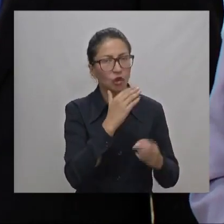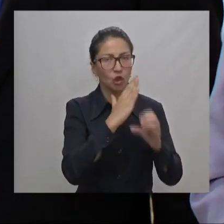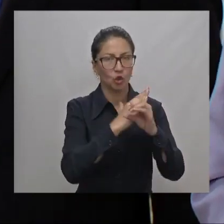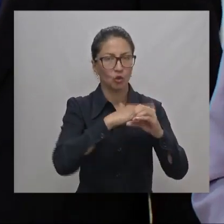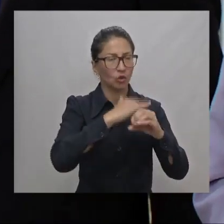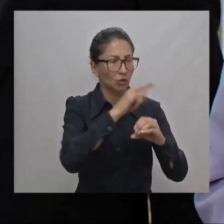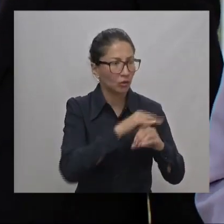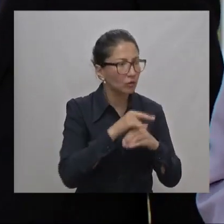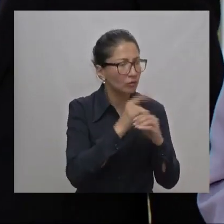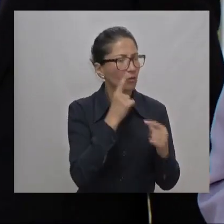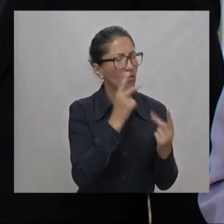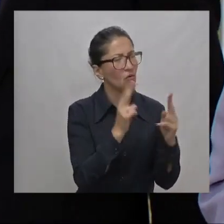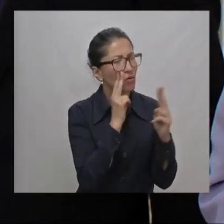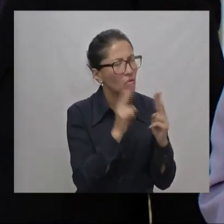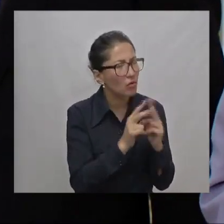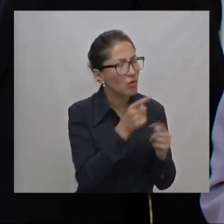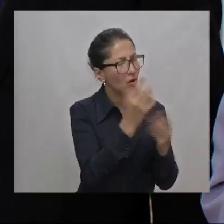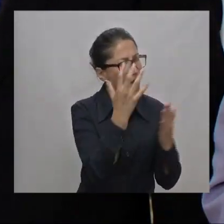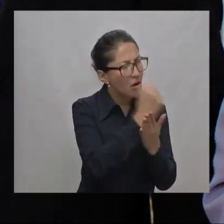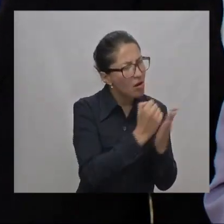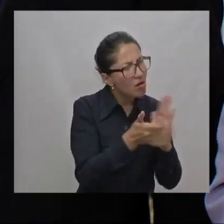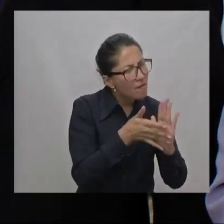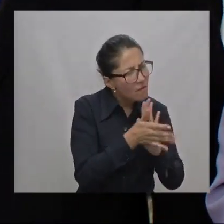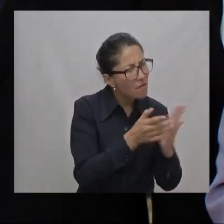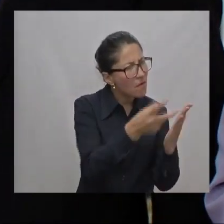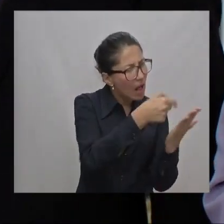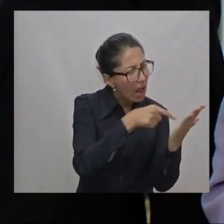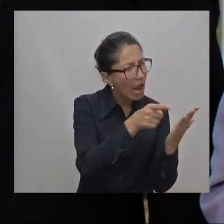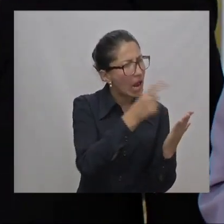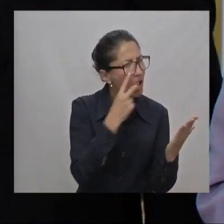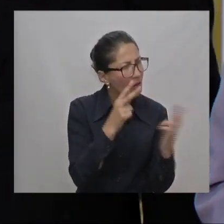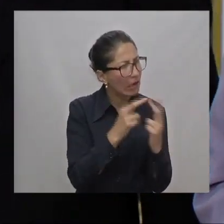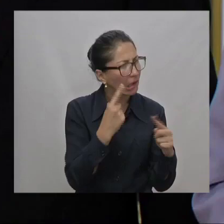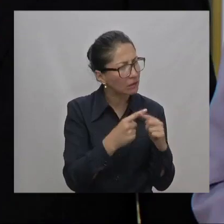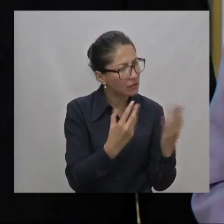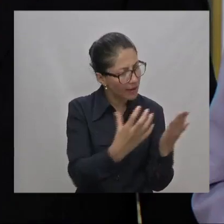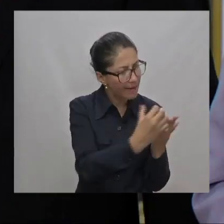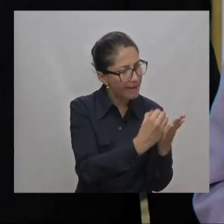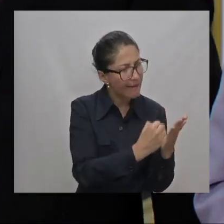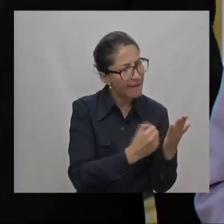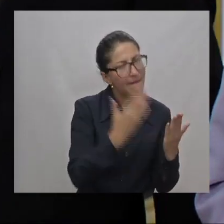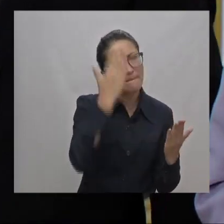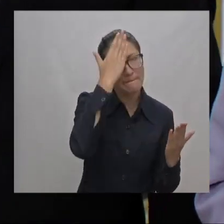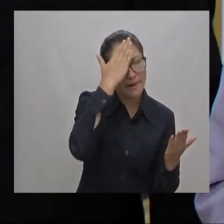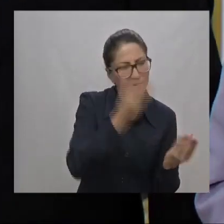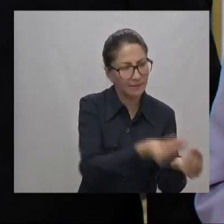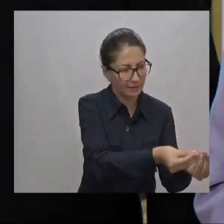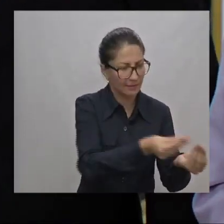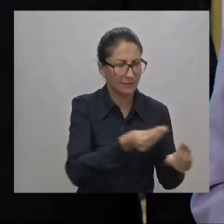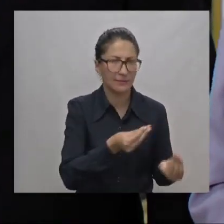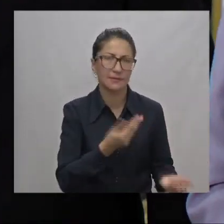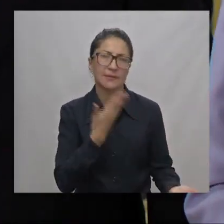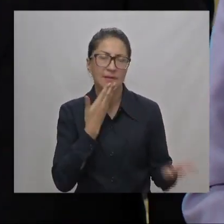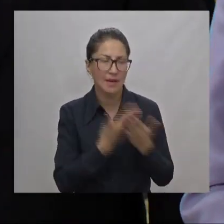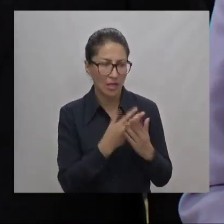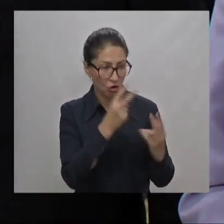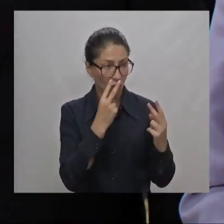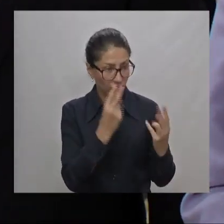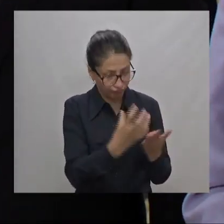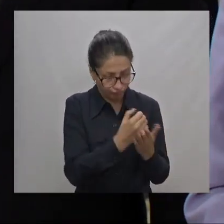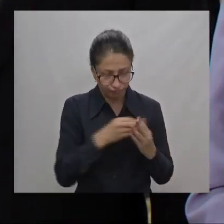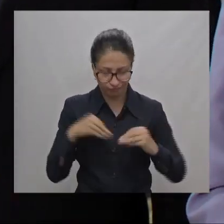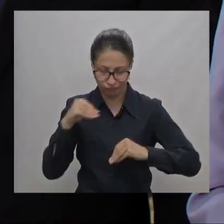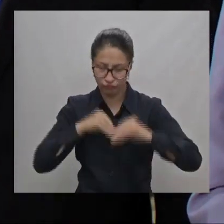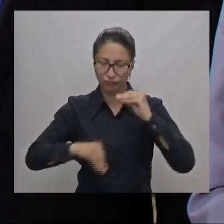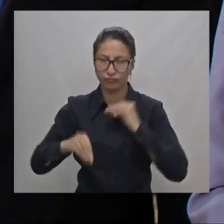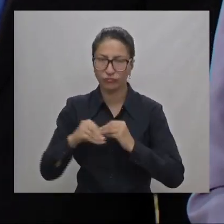para conocer sobre análisis y hallazgos de esta importante institución en los distintos sectores en los cuales nosotros vamos